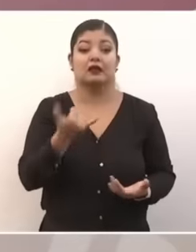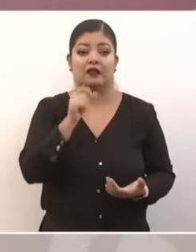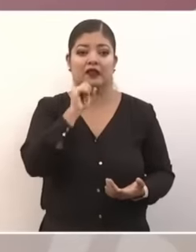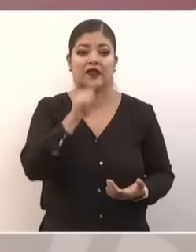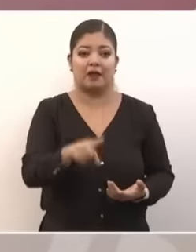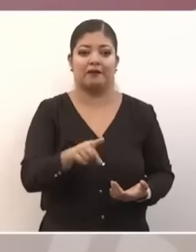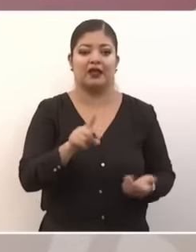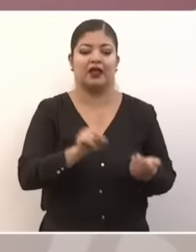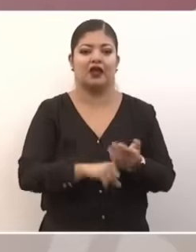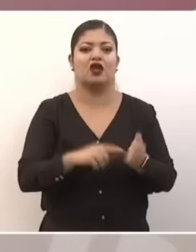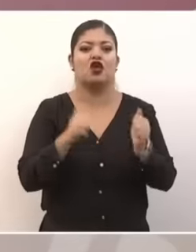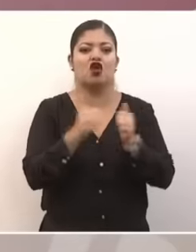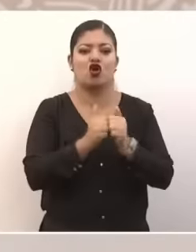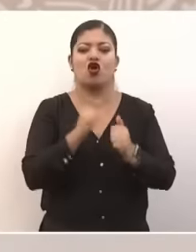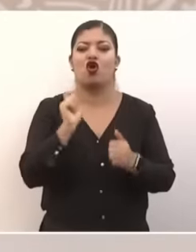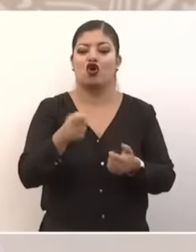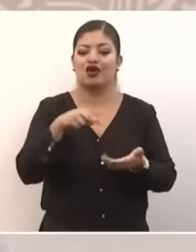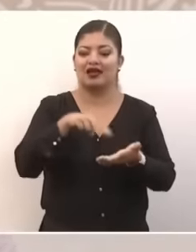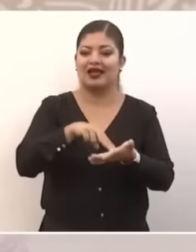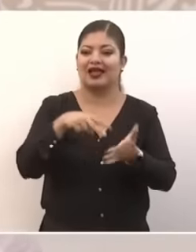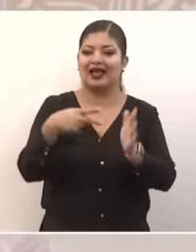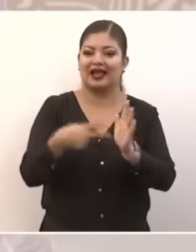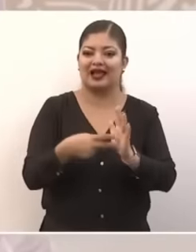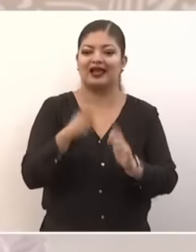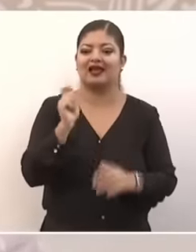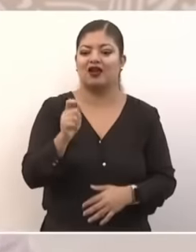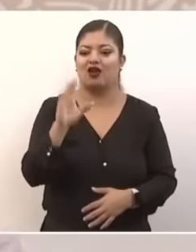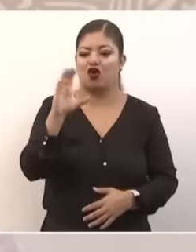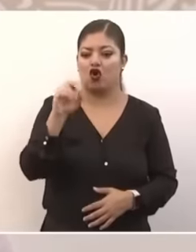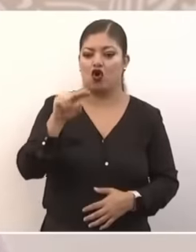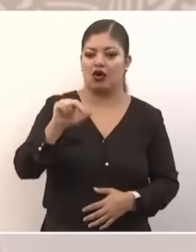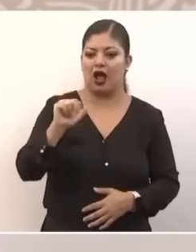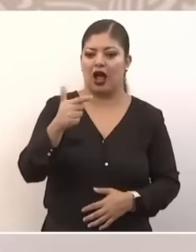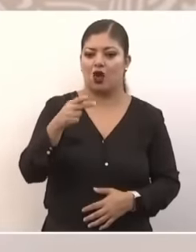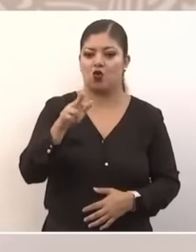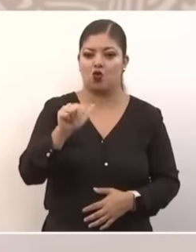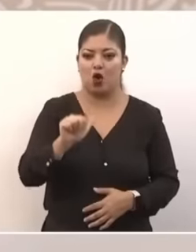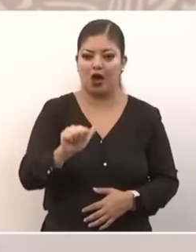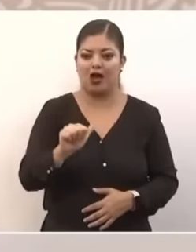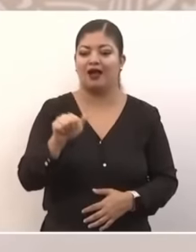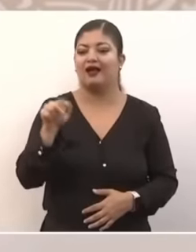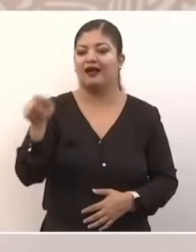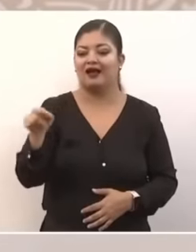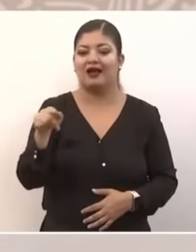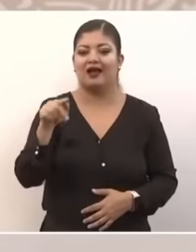también con los ingenieros de Conagua, Germán Martínez,